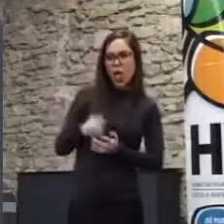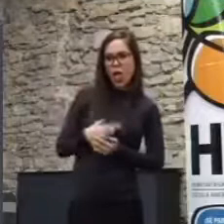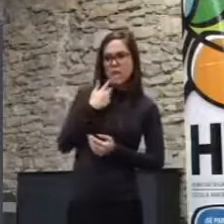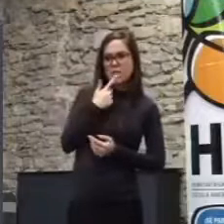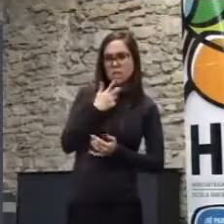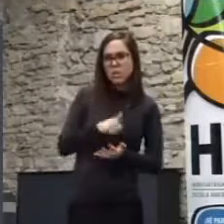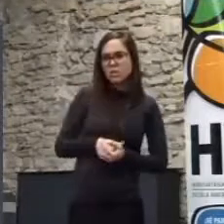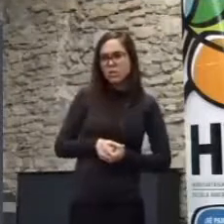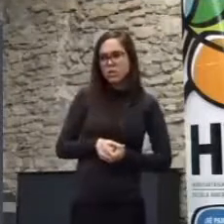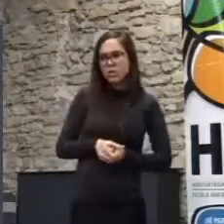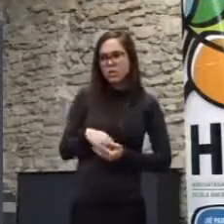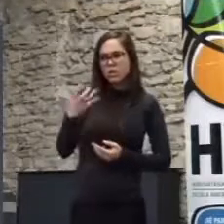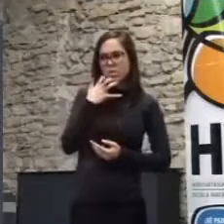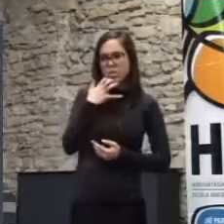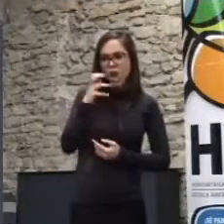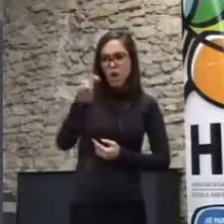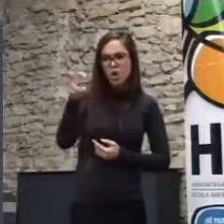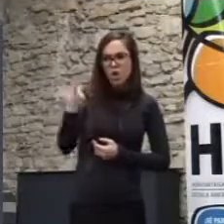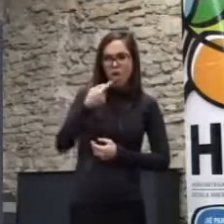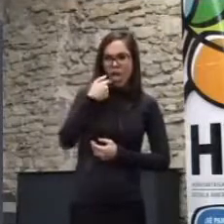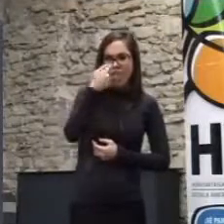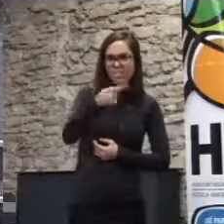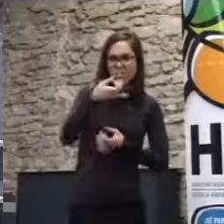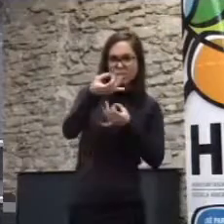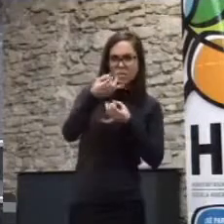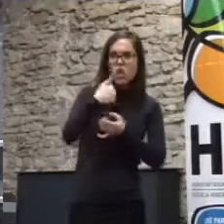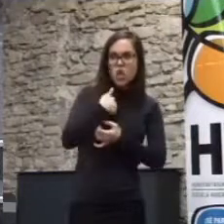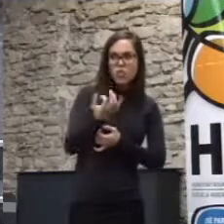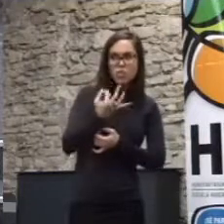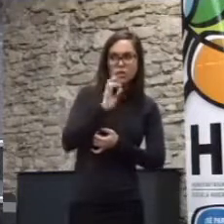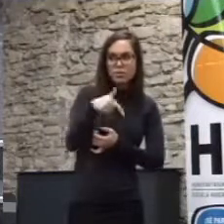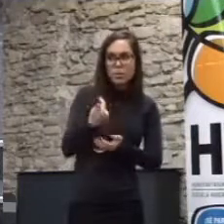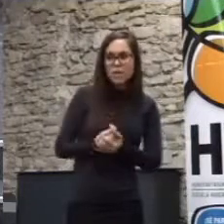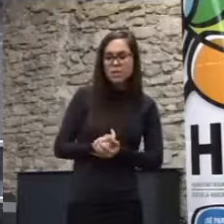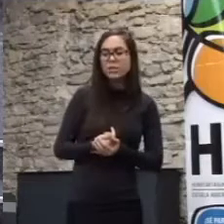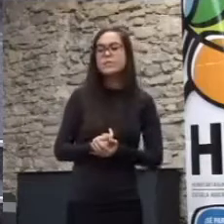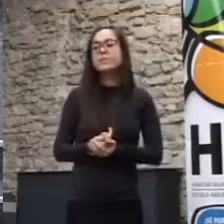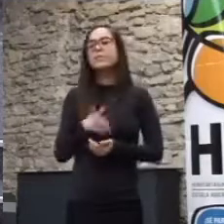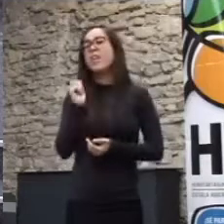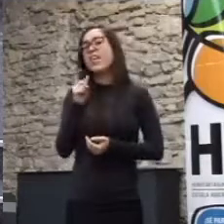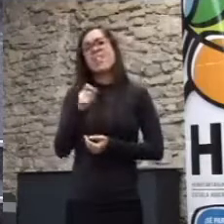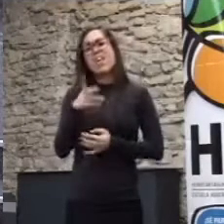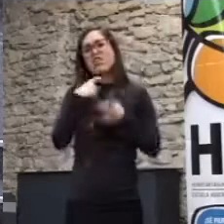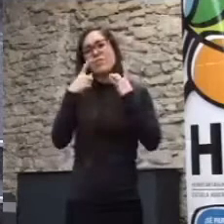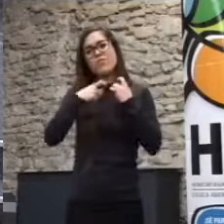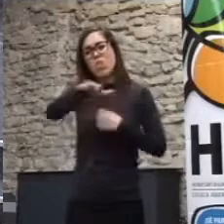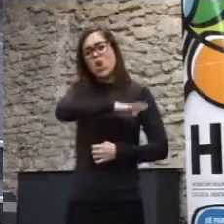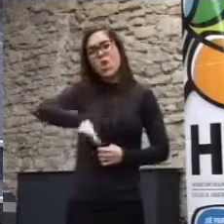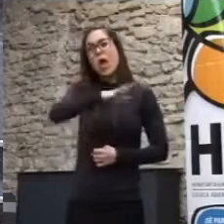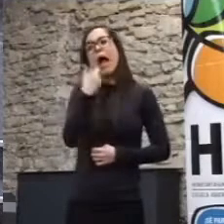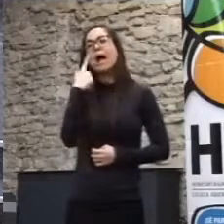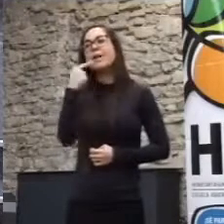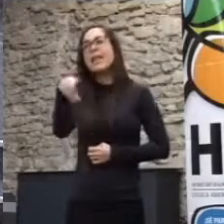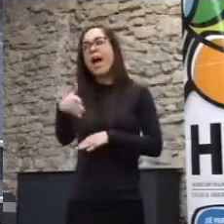tengo que contar también, ¿no? Pasa con otros muchos temas en materia de información local, ¿no? A ver quién saca antes